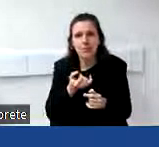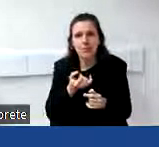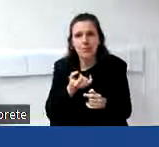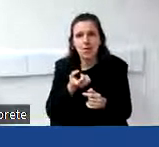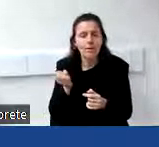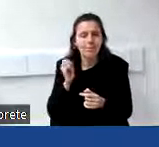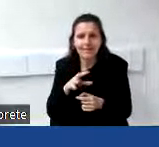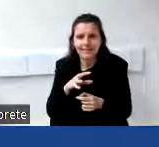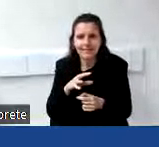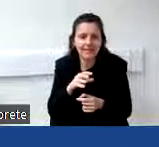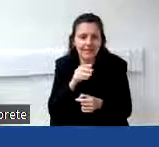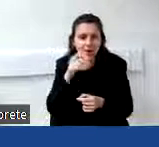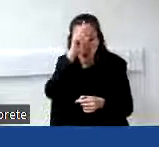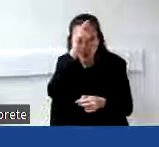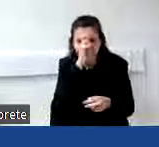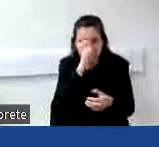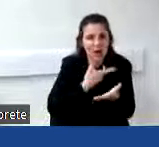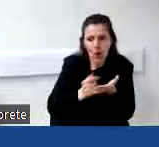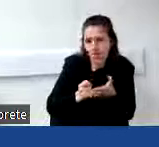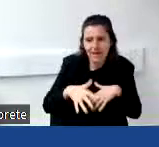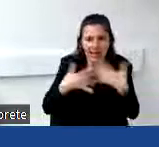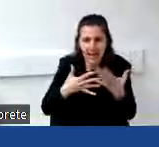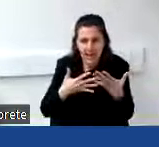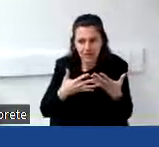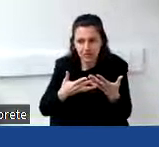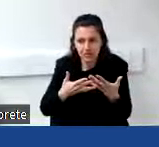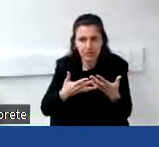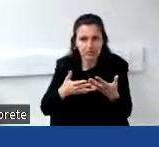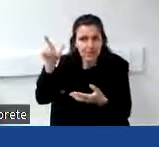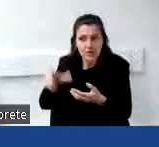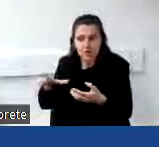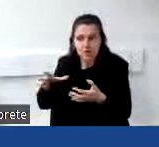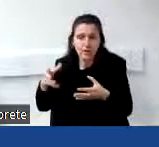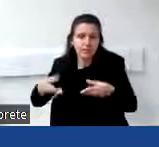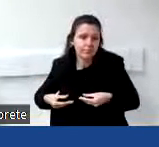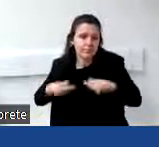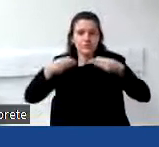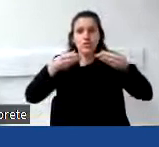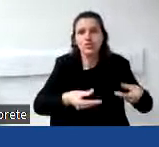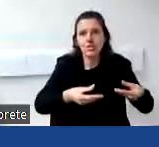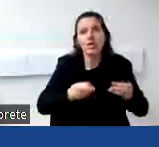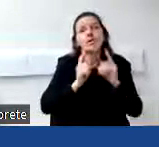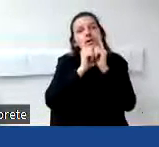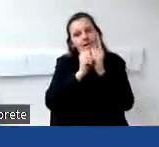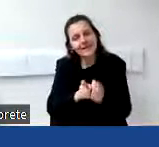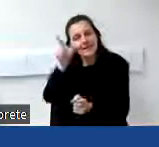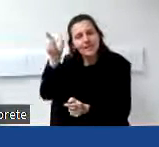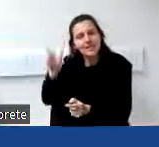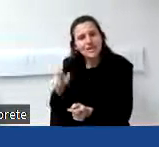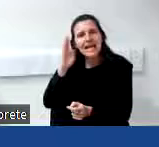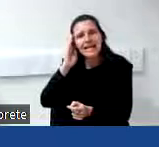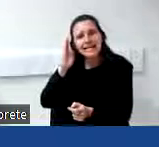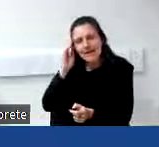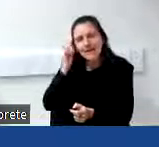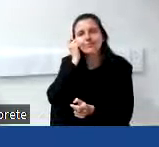forma contacto con determinados espacios, de cómo se da esa conexión entre esos servicios, ¿no?